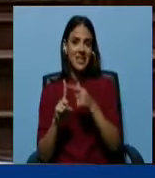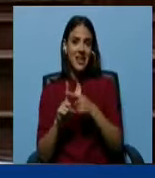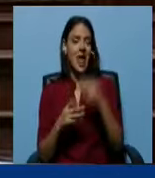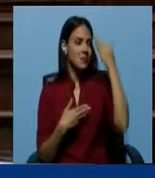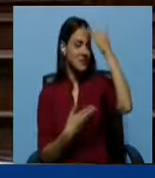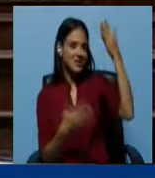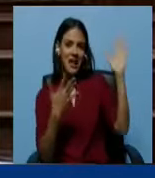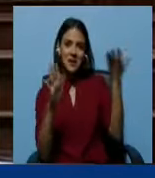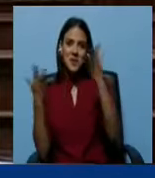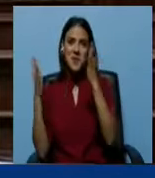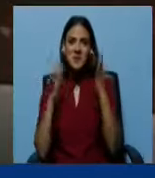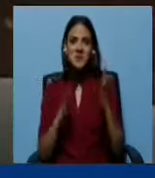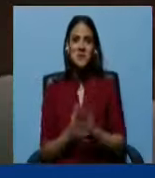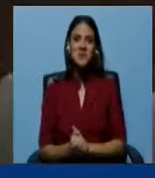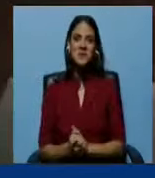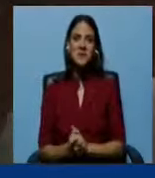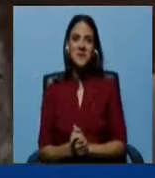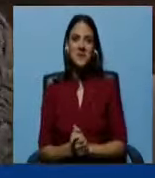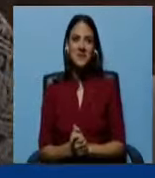A